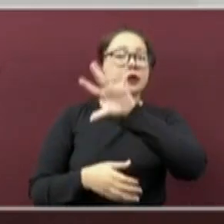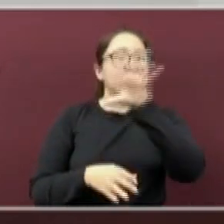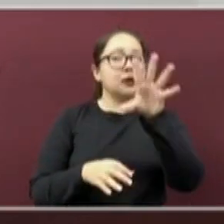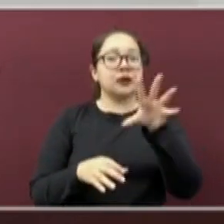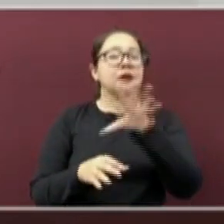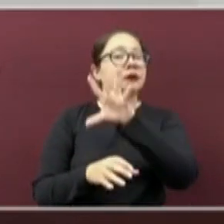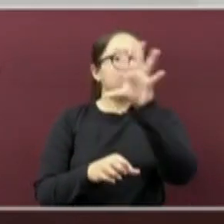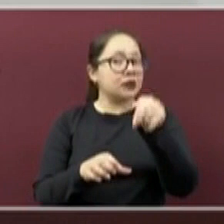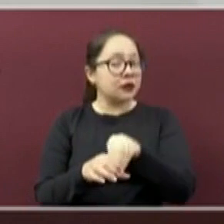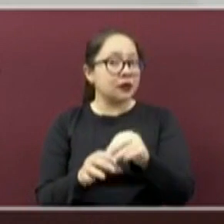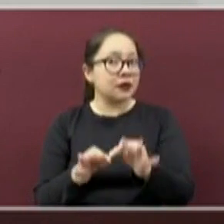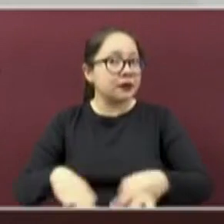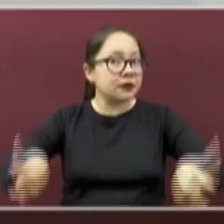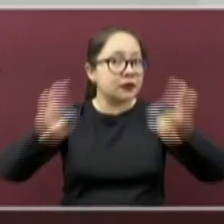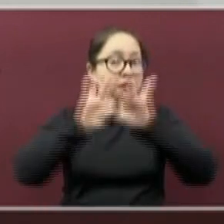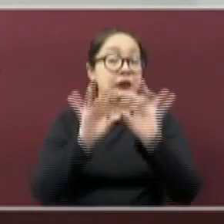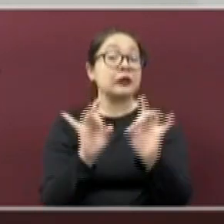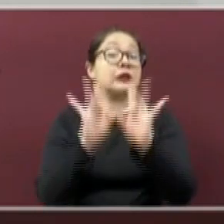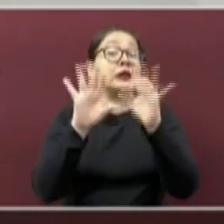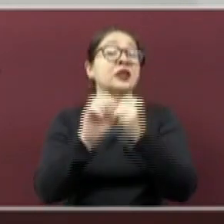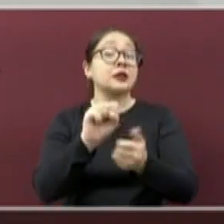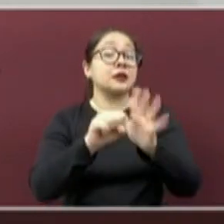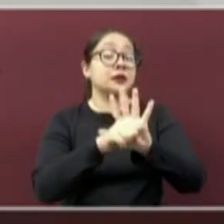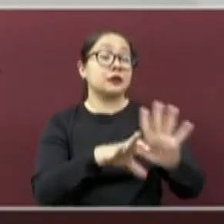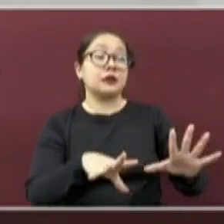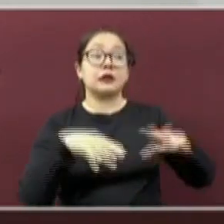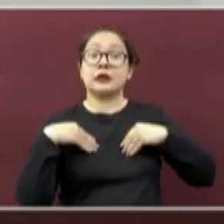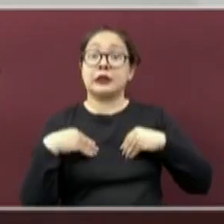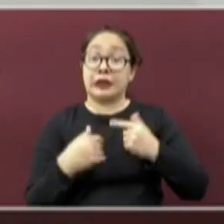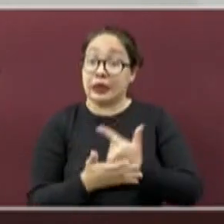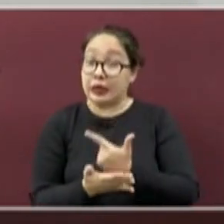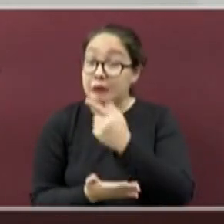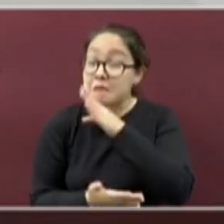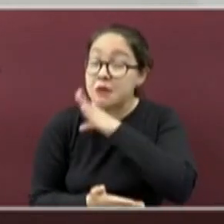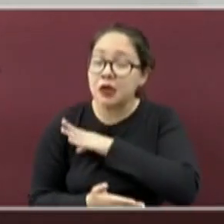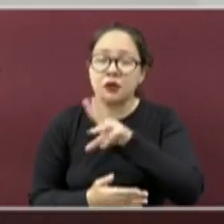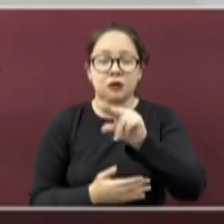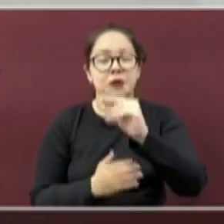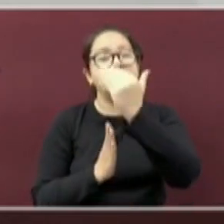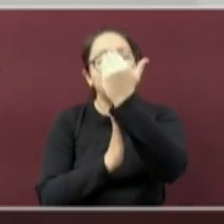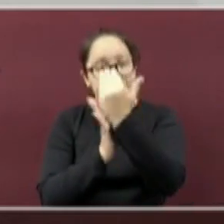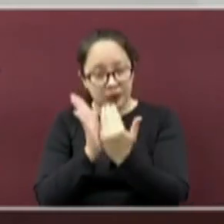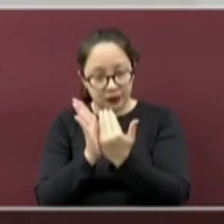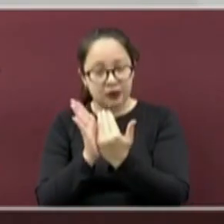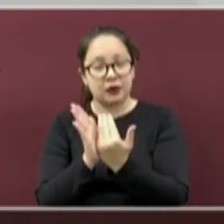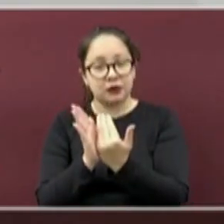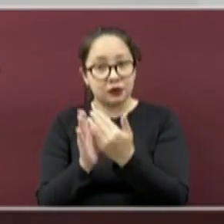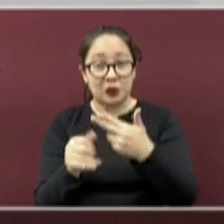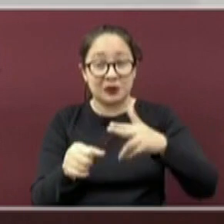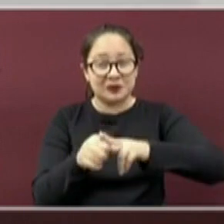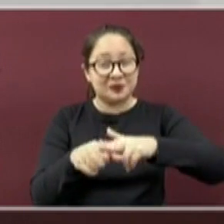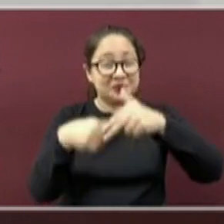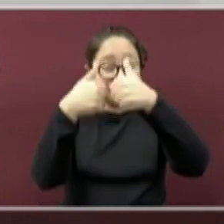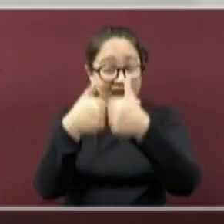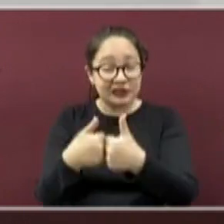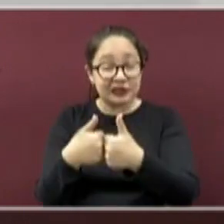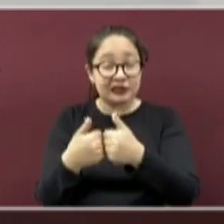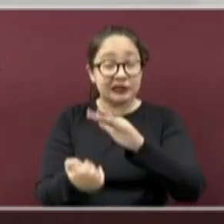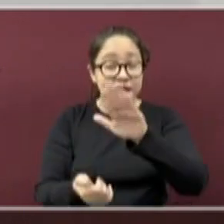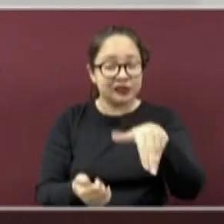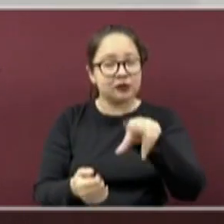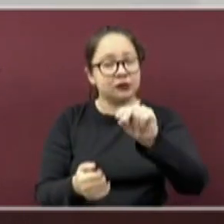que, si contrae COVID-19, no tenga complicaciones tan severas que lo lleven a la hospitalización y a la